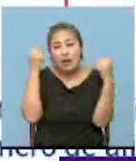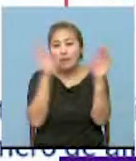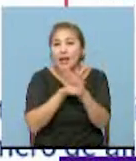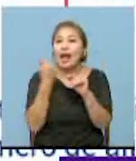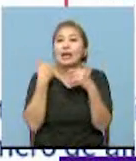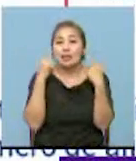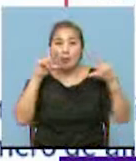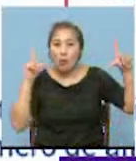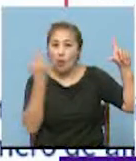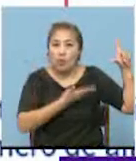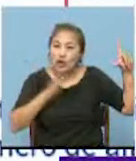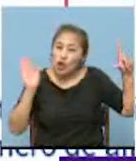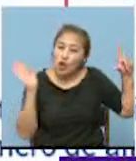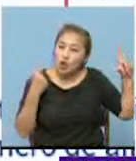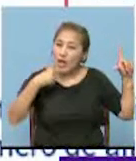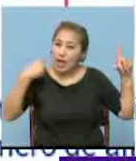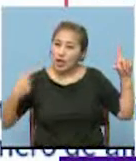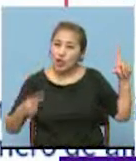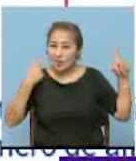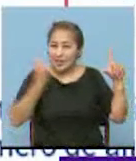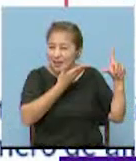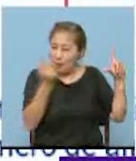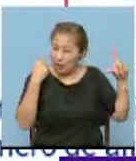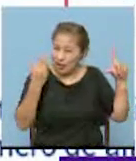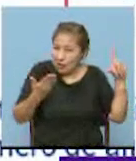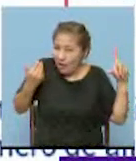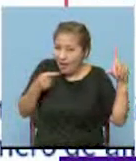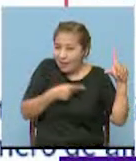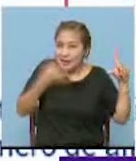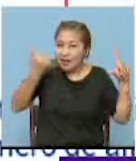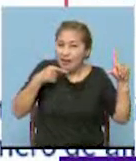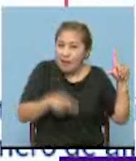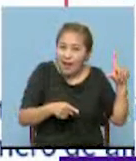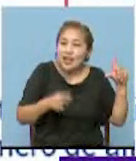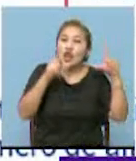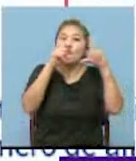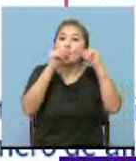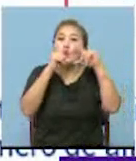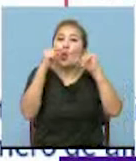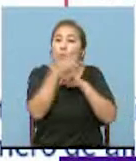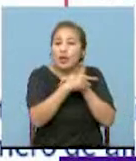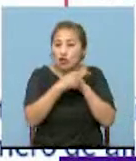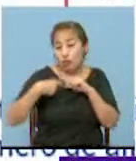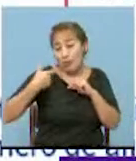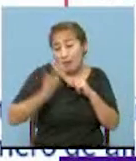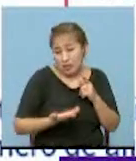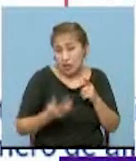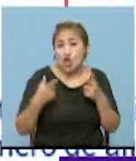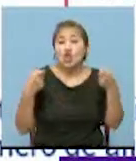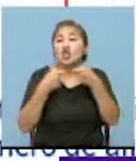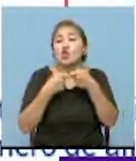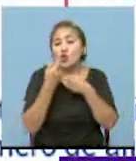placa estamos viendo todo lo que le estaba mostrando recién. Tiene el número de credencial